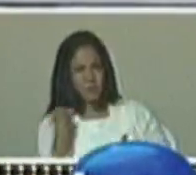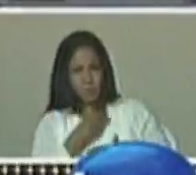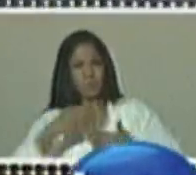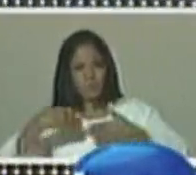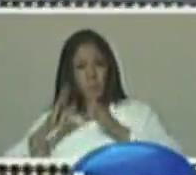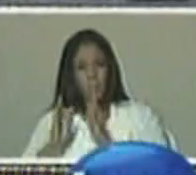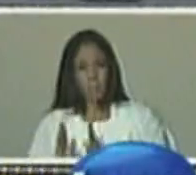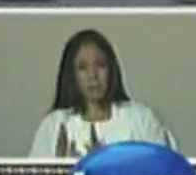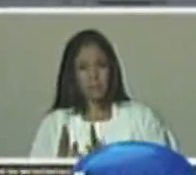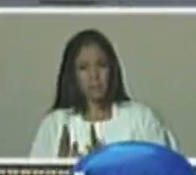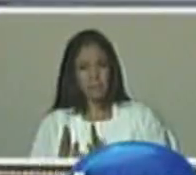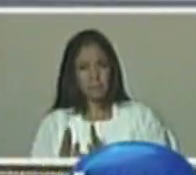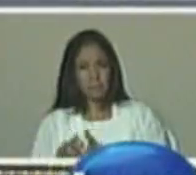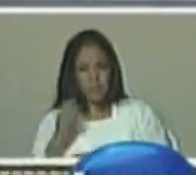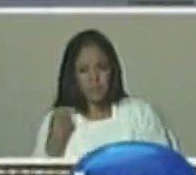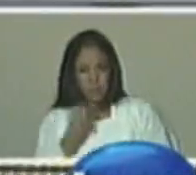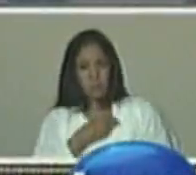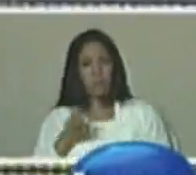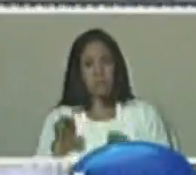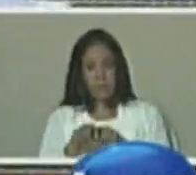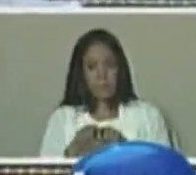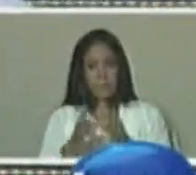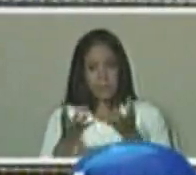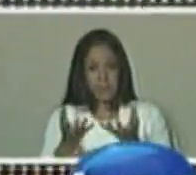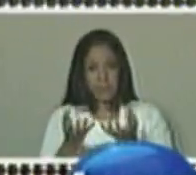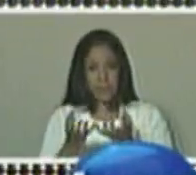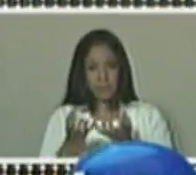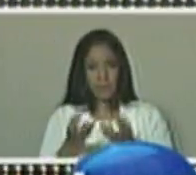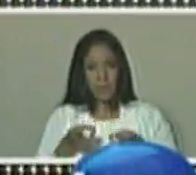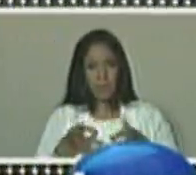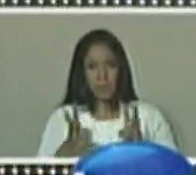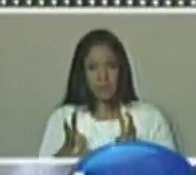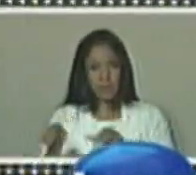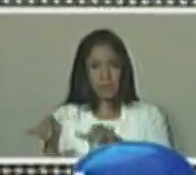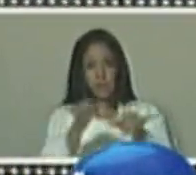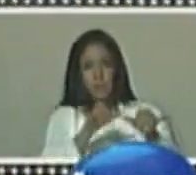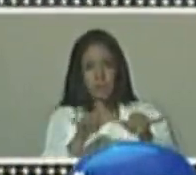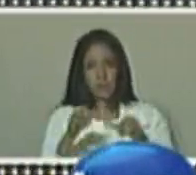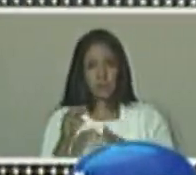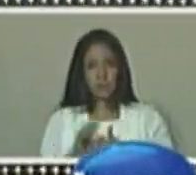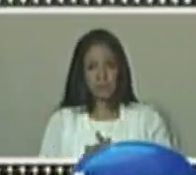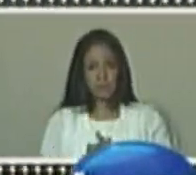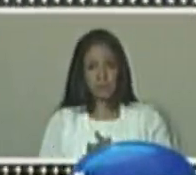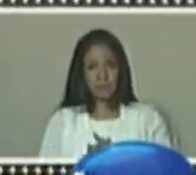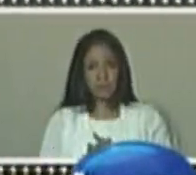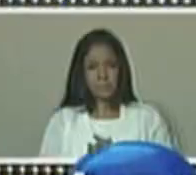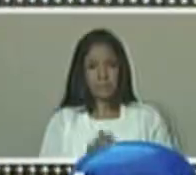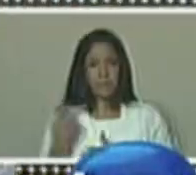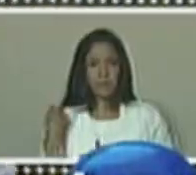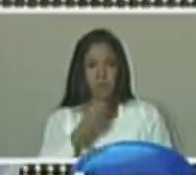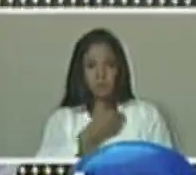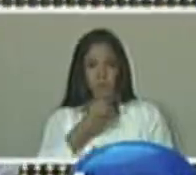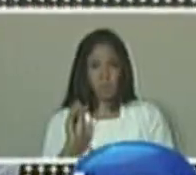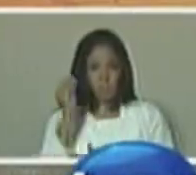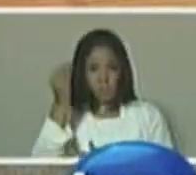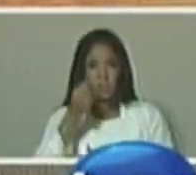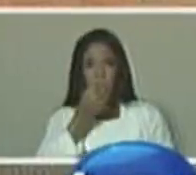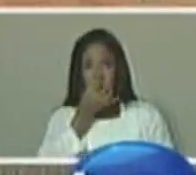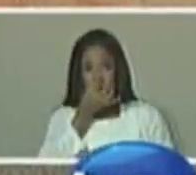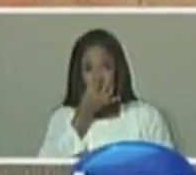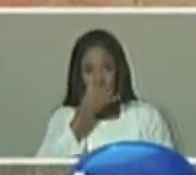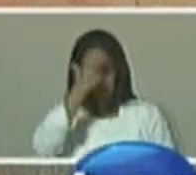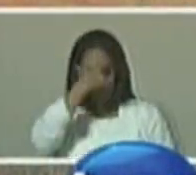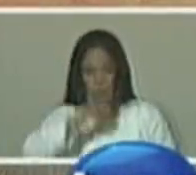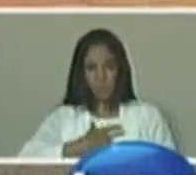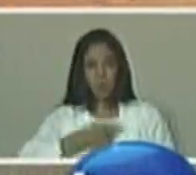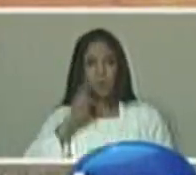Merecemos que estos recursos lleguen en igualdad de condiciones. Es por eso, como joven cuna que conoce